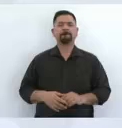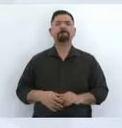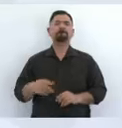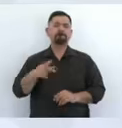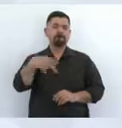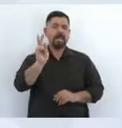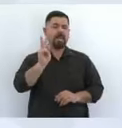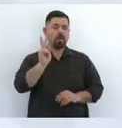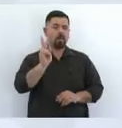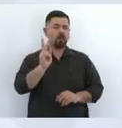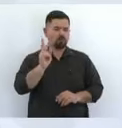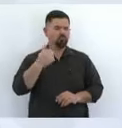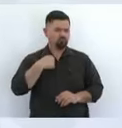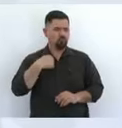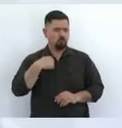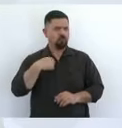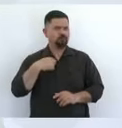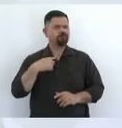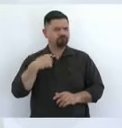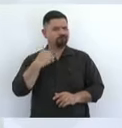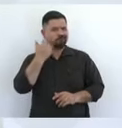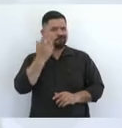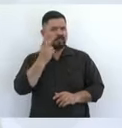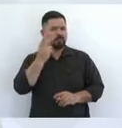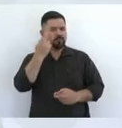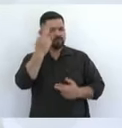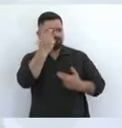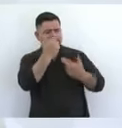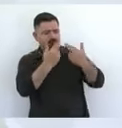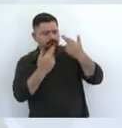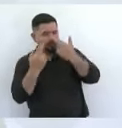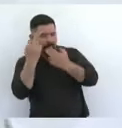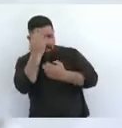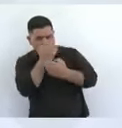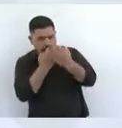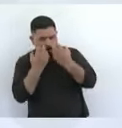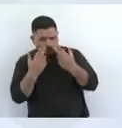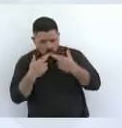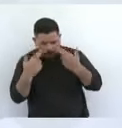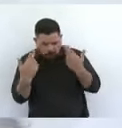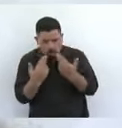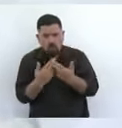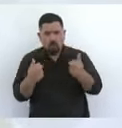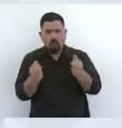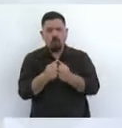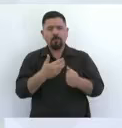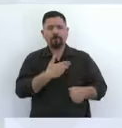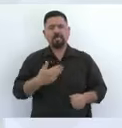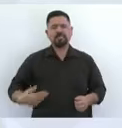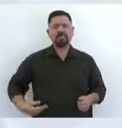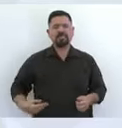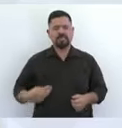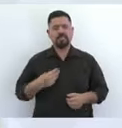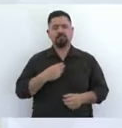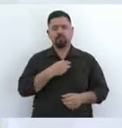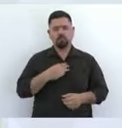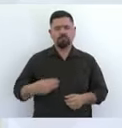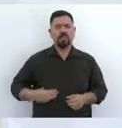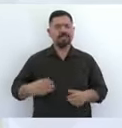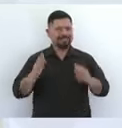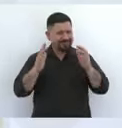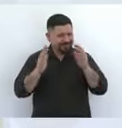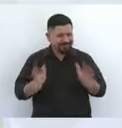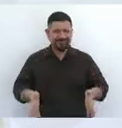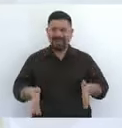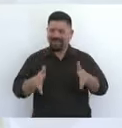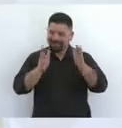Pero vamos a estar evaluando con los presidentes municipales. ¿Cómo vamos? Yo ya quiero